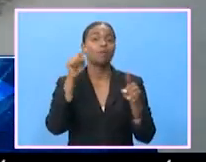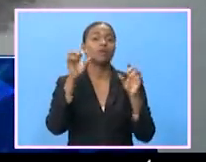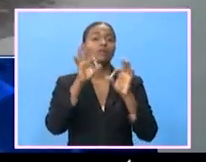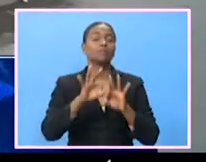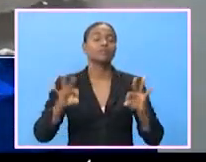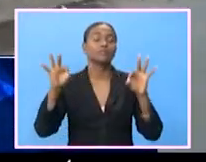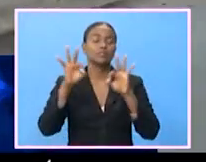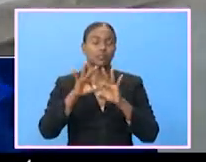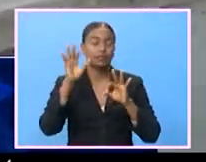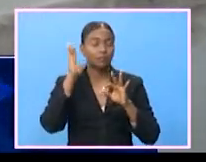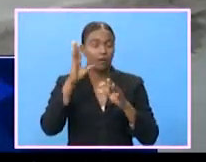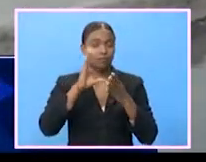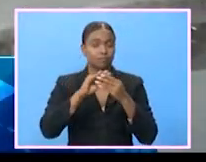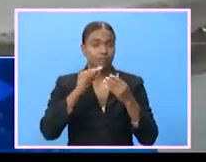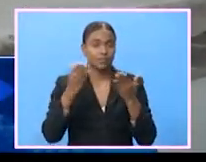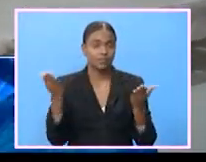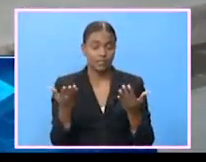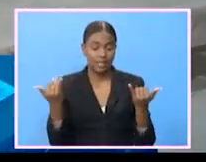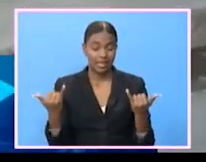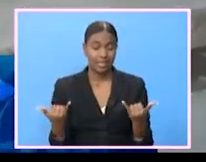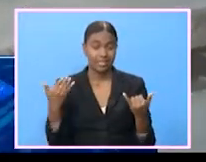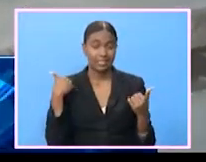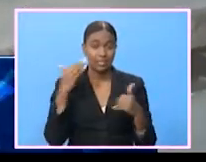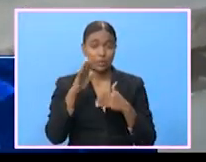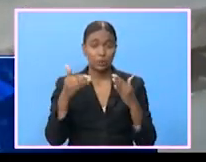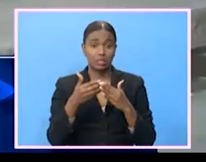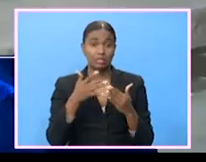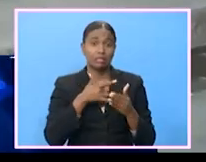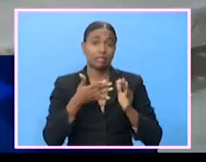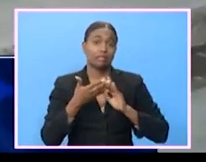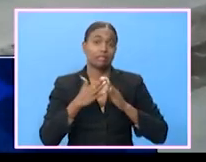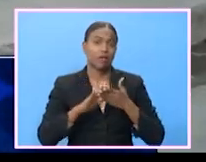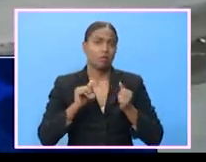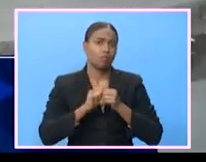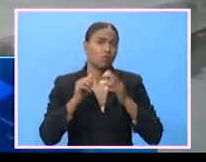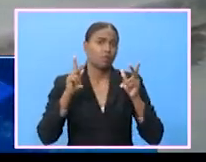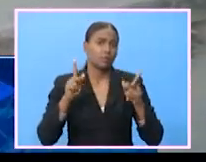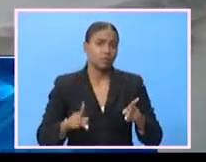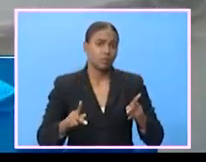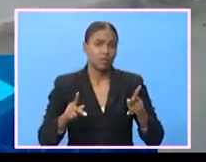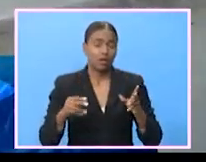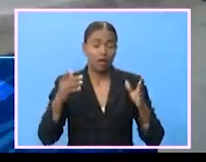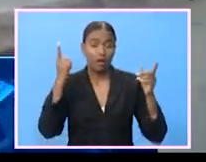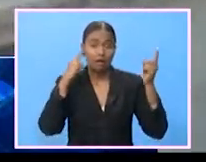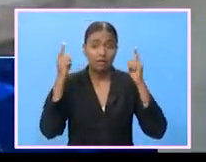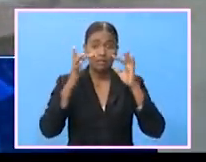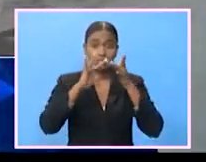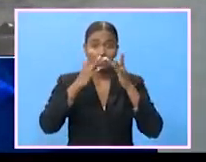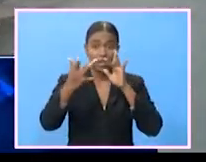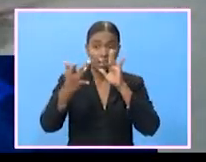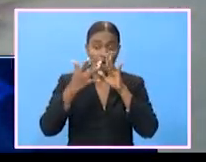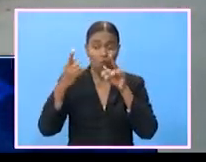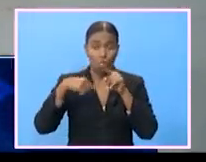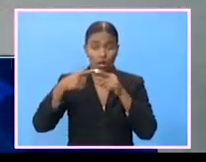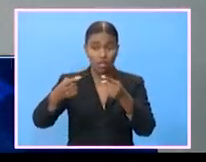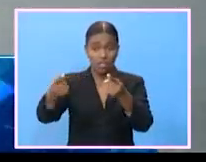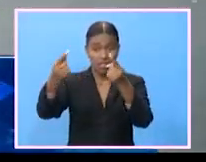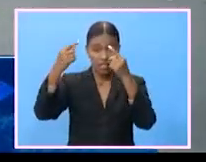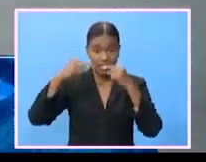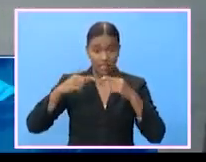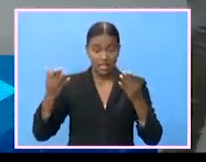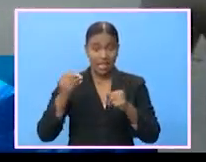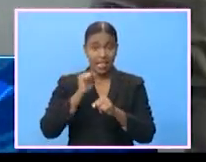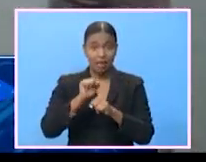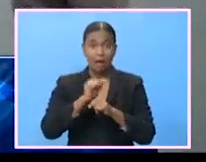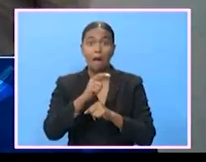que vale señalar es que acá está todo tranquilo, ¿eh? Mucha gente, a través de mis redes sociales, cuando les comentaba que veníamos a hacer este